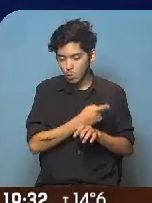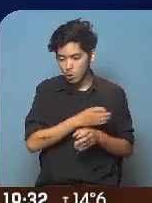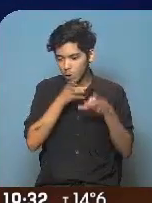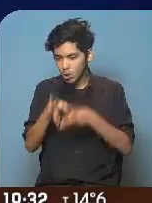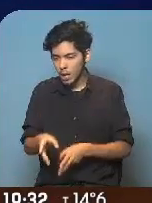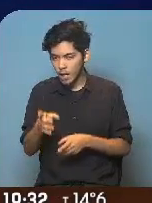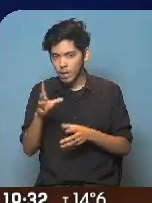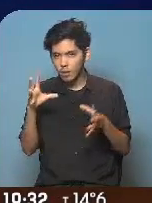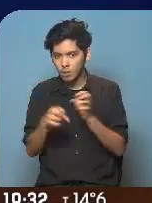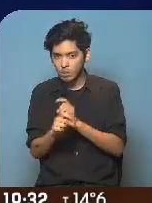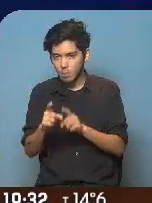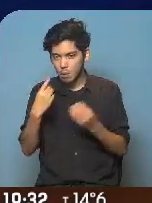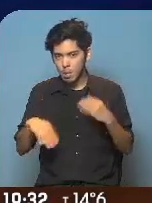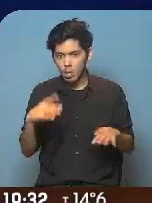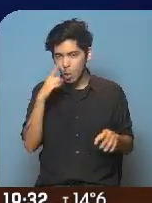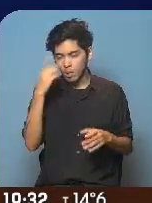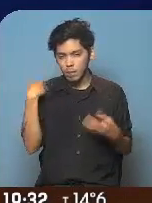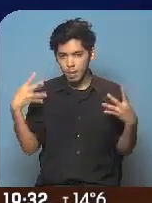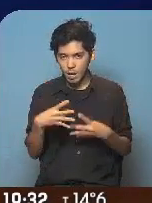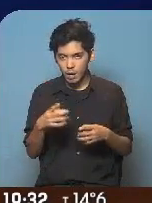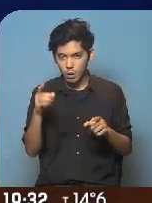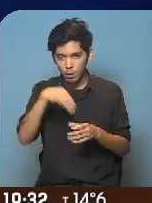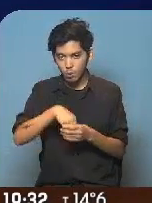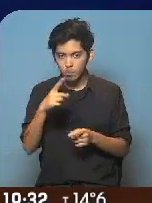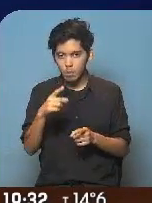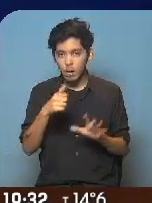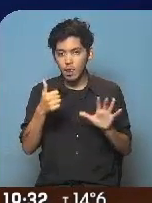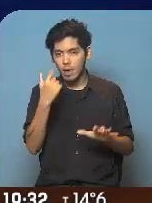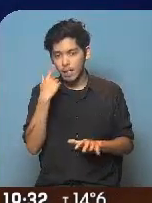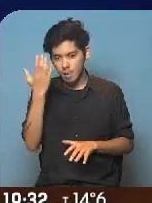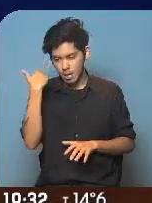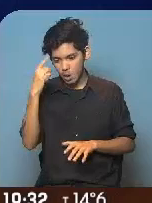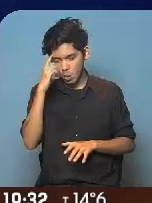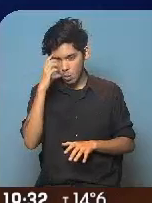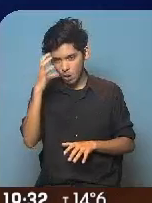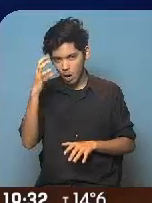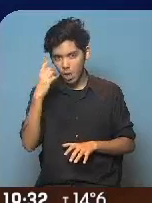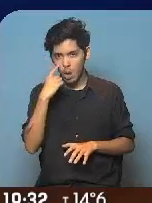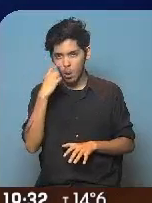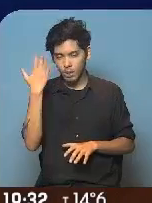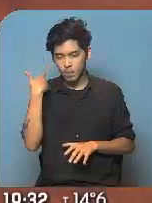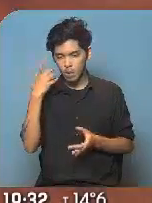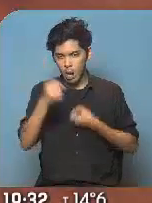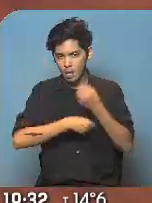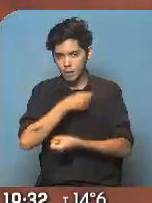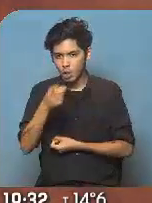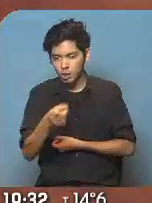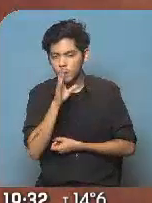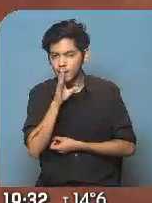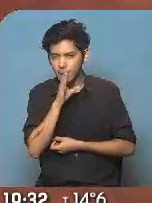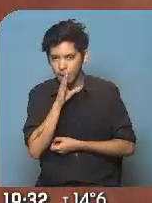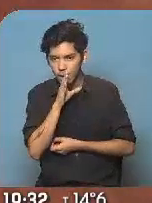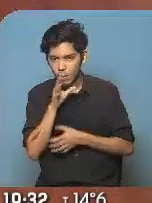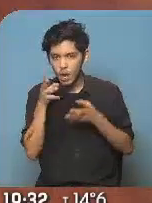Han perdido las distintas guerras, las batallas, entre ellas la guerra de los 6 días, la que se conmemora en estos días, que fue una agresión hacia el Estado de Israel, fue una